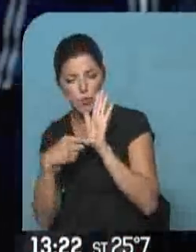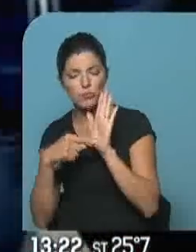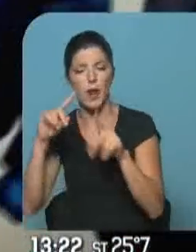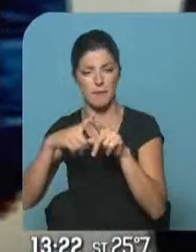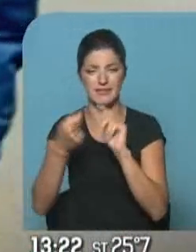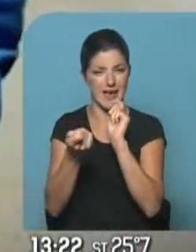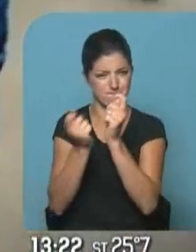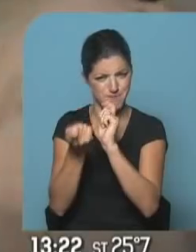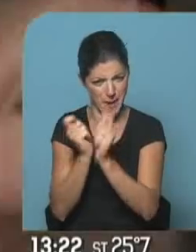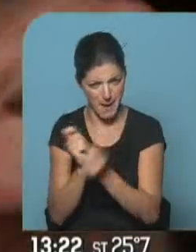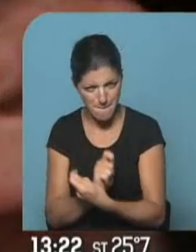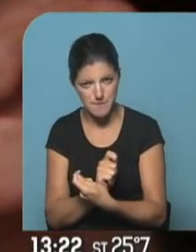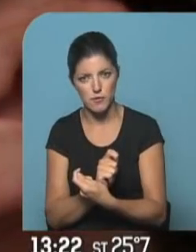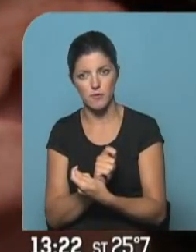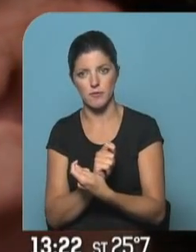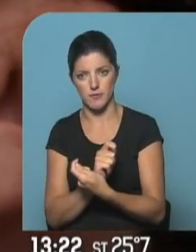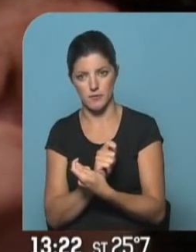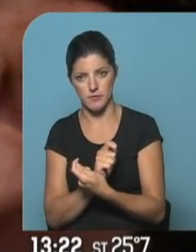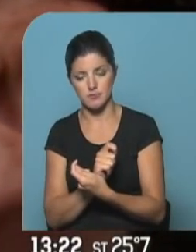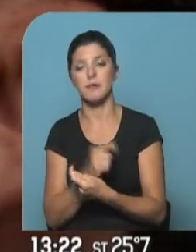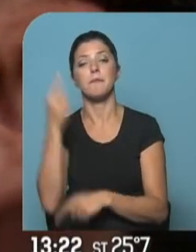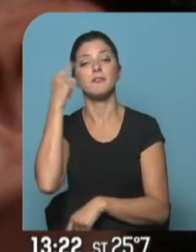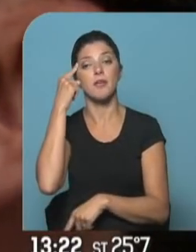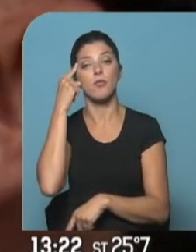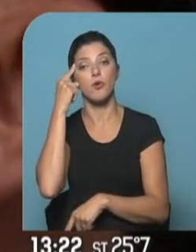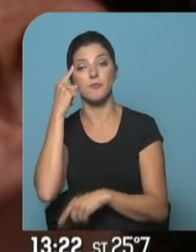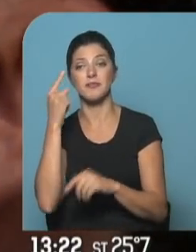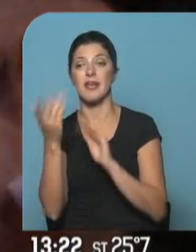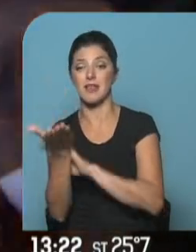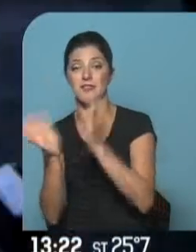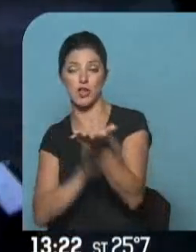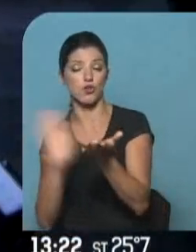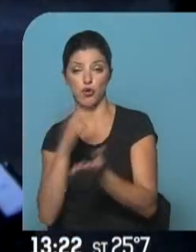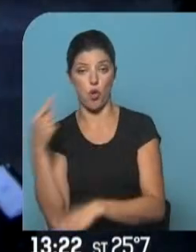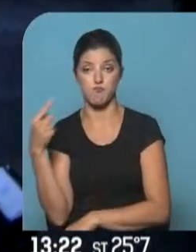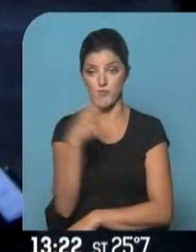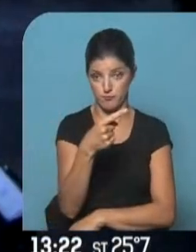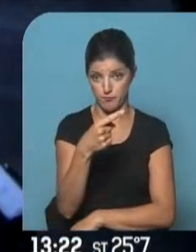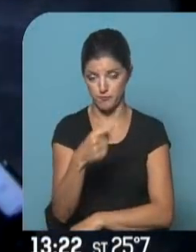política boliviana a derecha e izquierda para enfrentarlo.